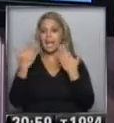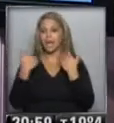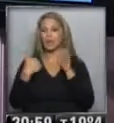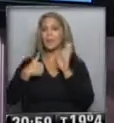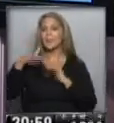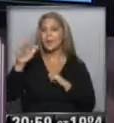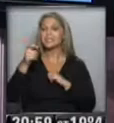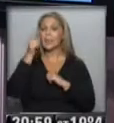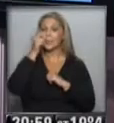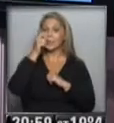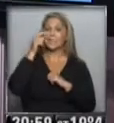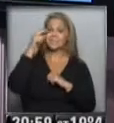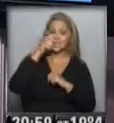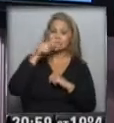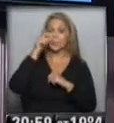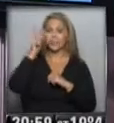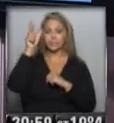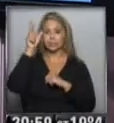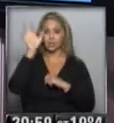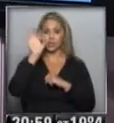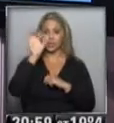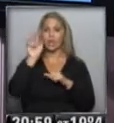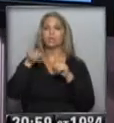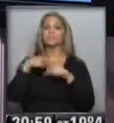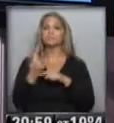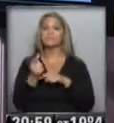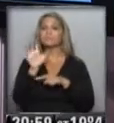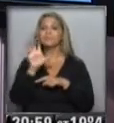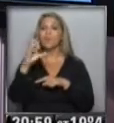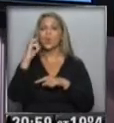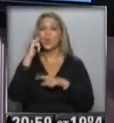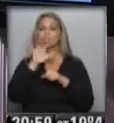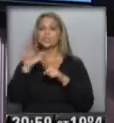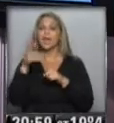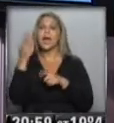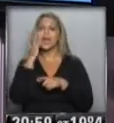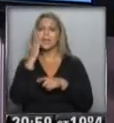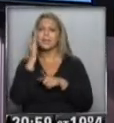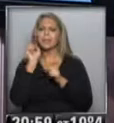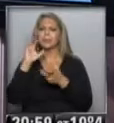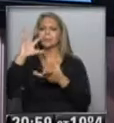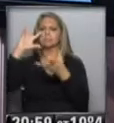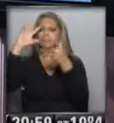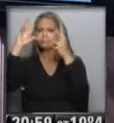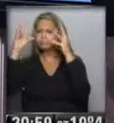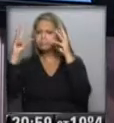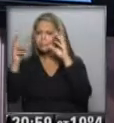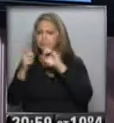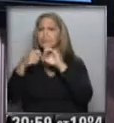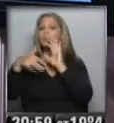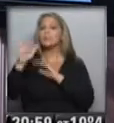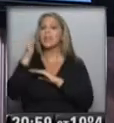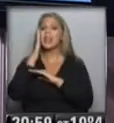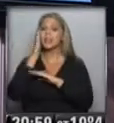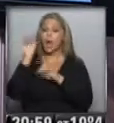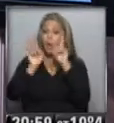de 27 a 28 grados. En la región de Cuyo, mal tiempo recién a partir de la tarde, aumenta la nubosidad y hacia la tarde la probabilidad de